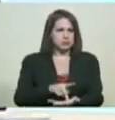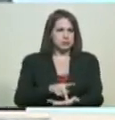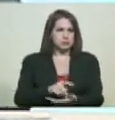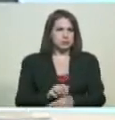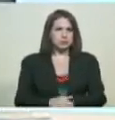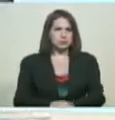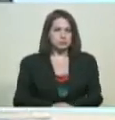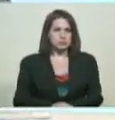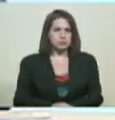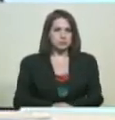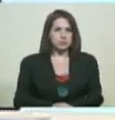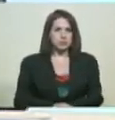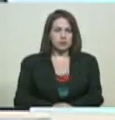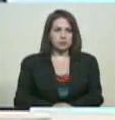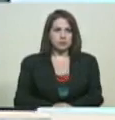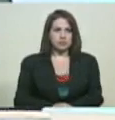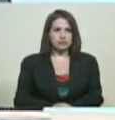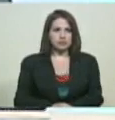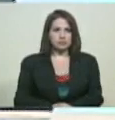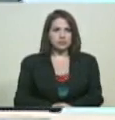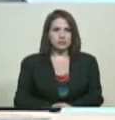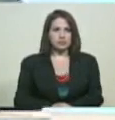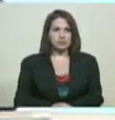busquemos la fórmula